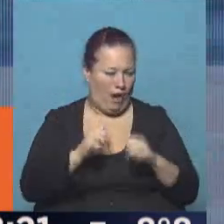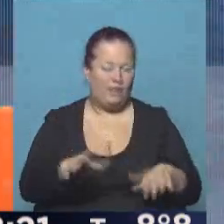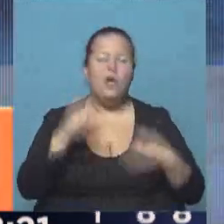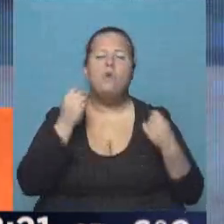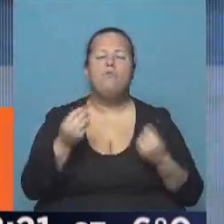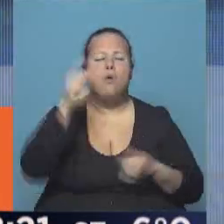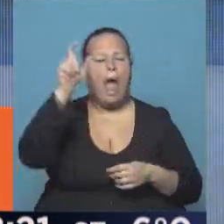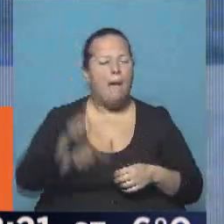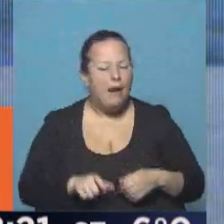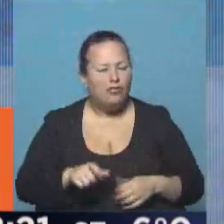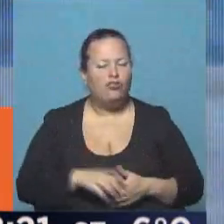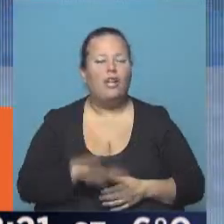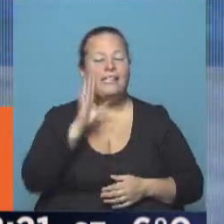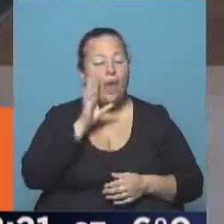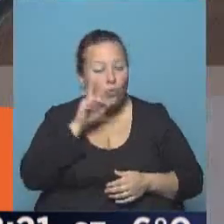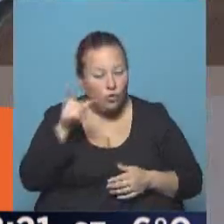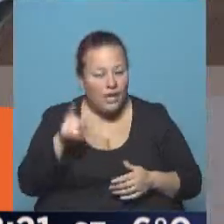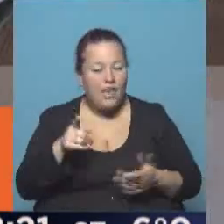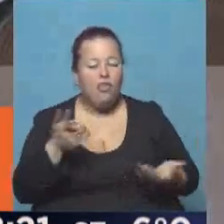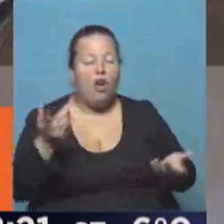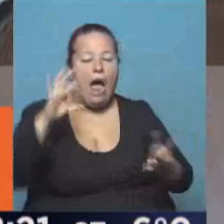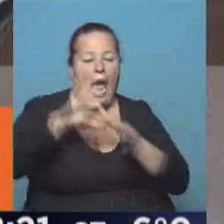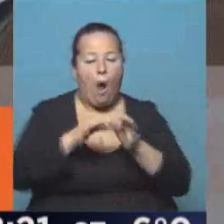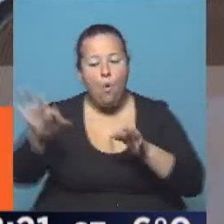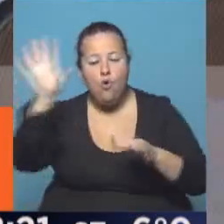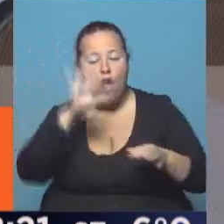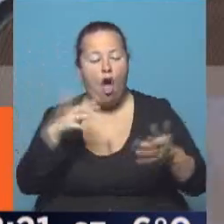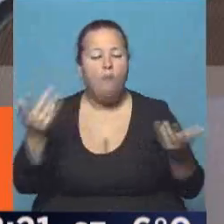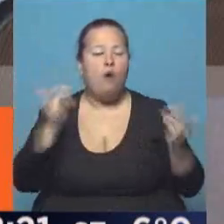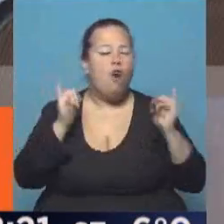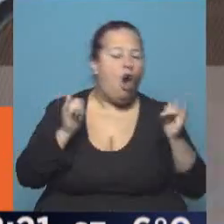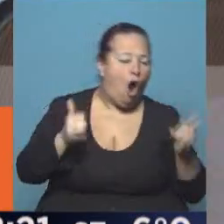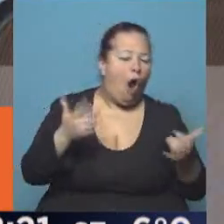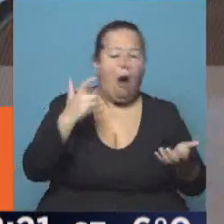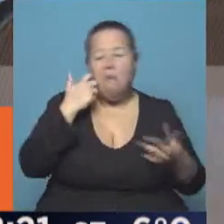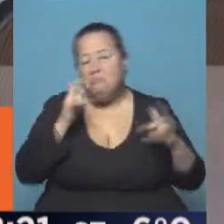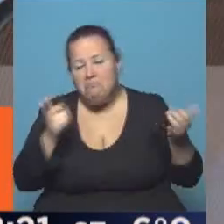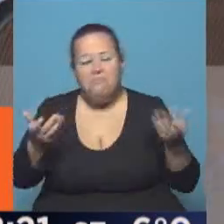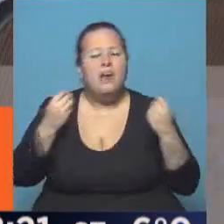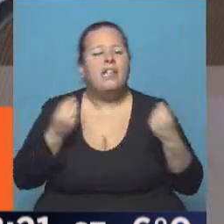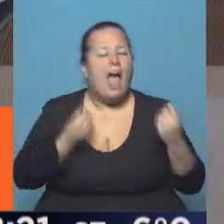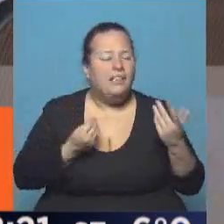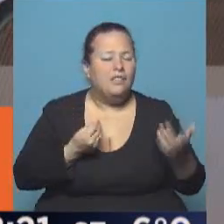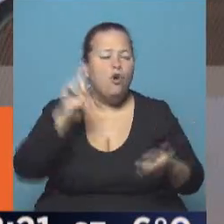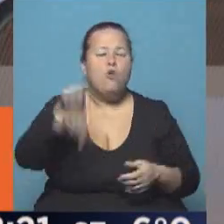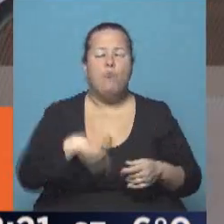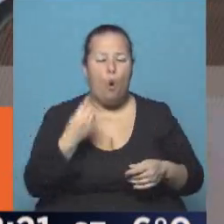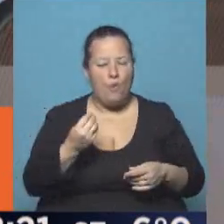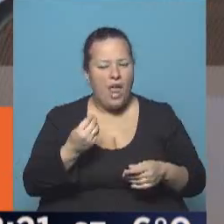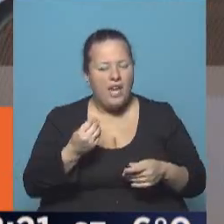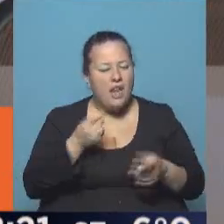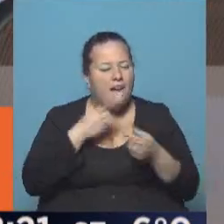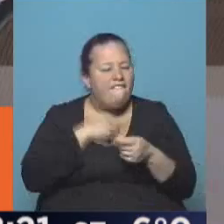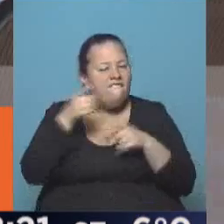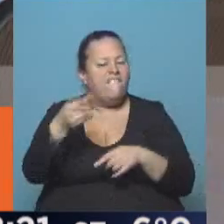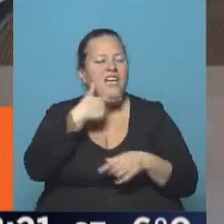una persona de Estados Unidos, de Europa, un joven o no tan joven, qué es lo que hace que sean seguidores